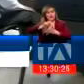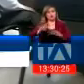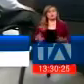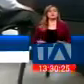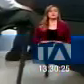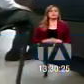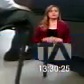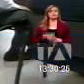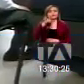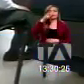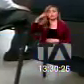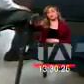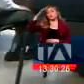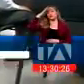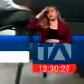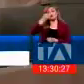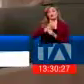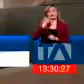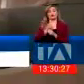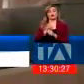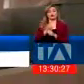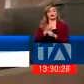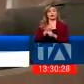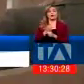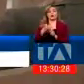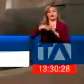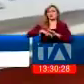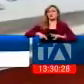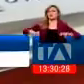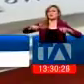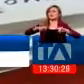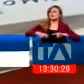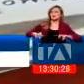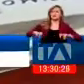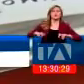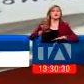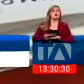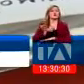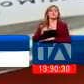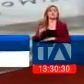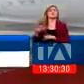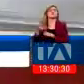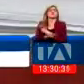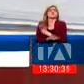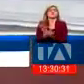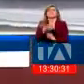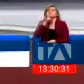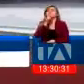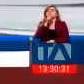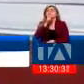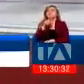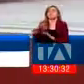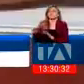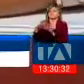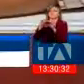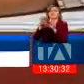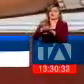A fiscales y policías les toca elaborar esquemas para poder encontrar vínculos entre los posibles actores del delito, identificar sus